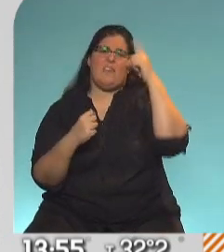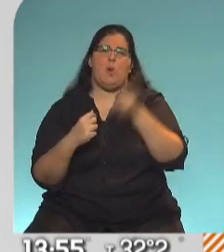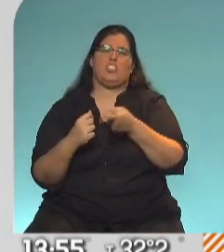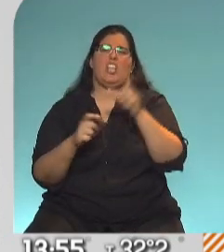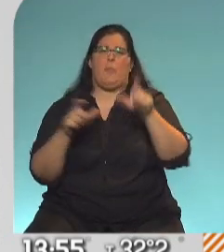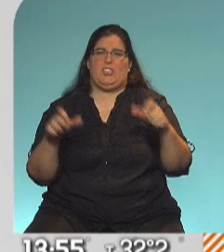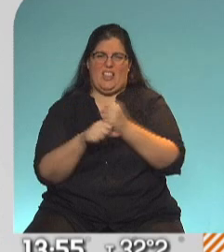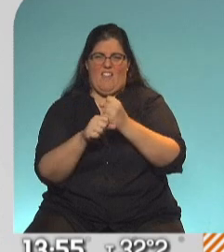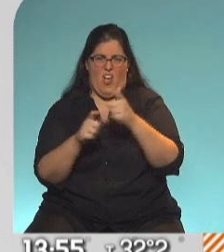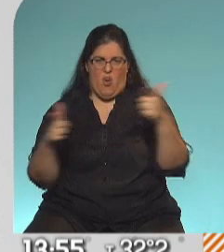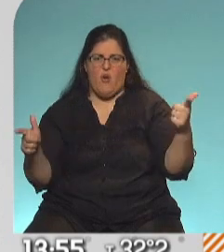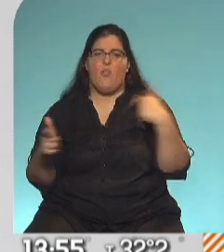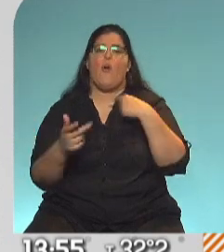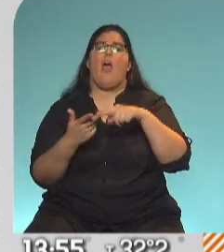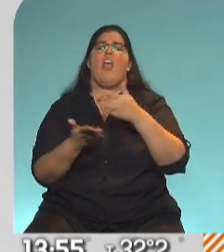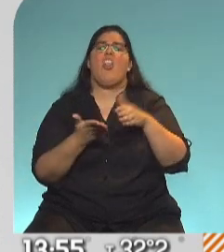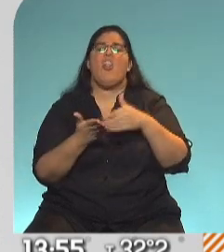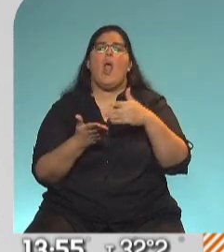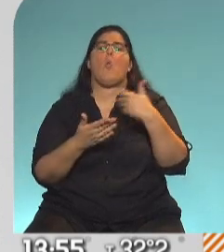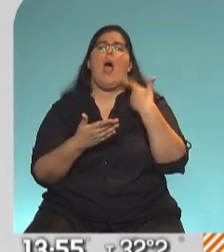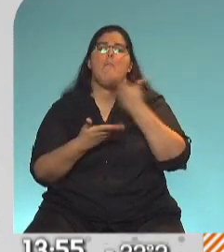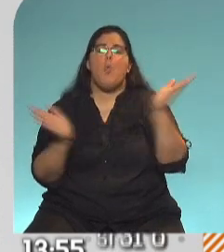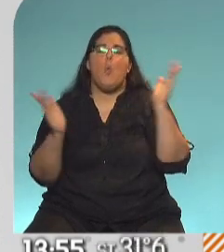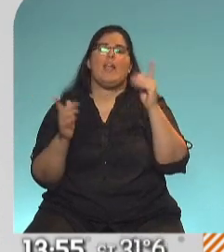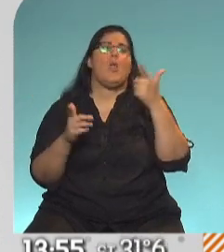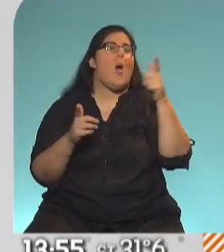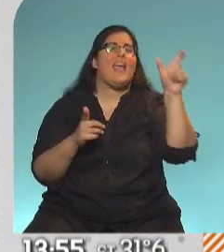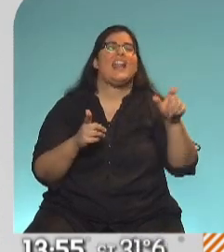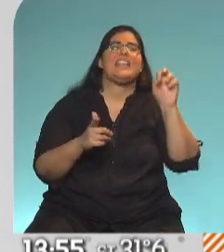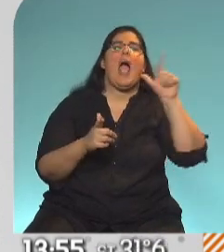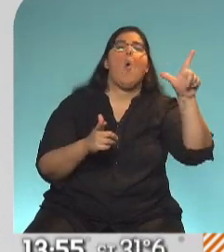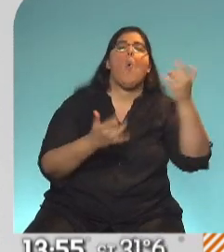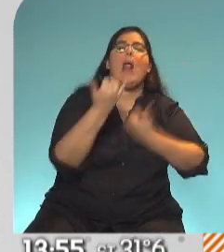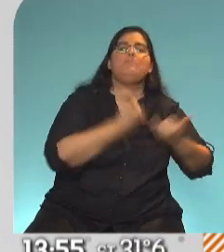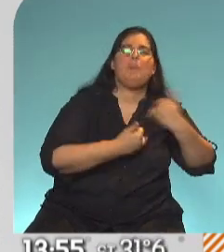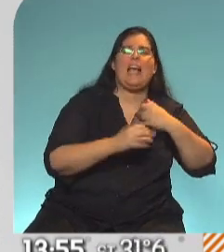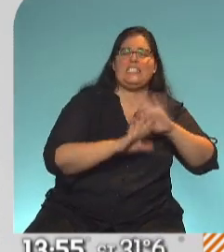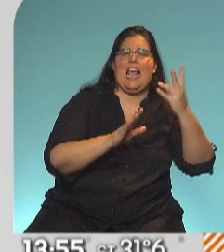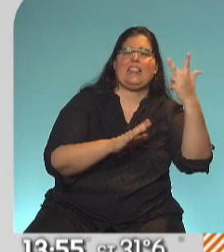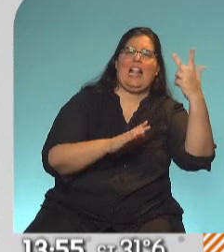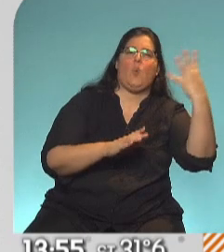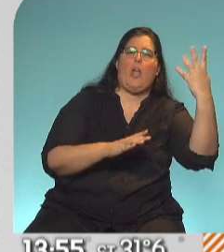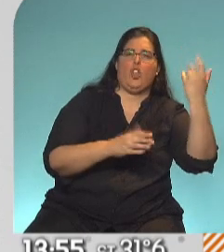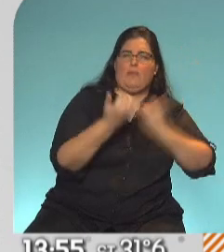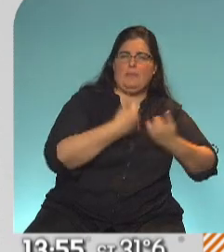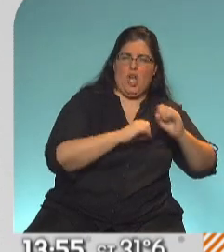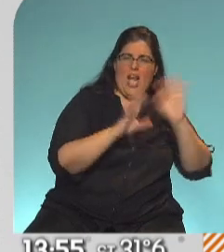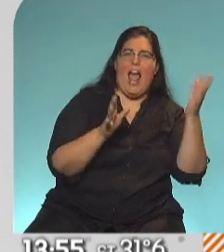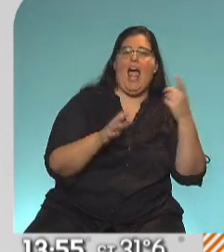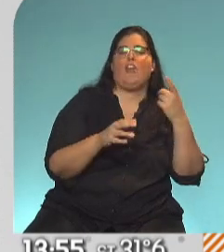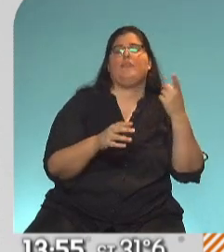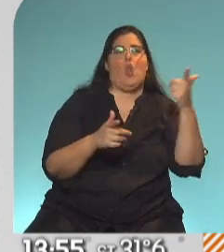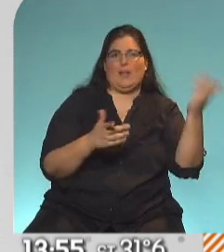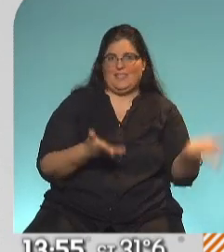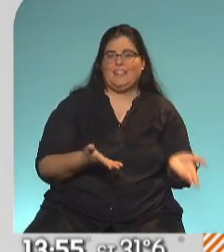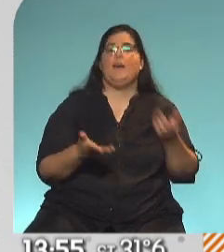pública italiana, no lo tenemos a Raúl de la Torre, si no nos tendría que explicar, a mí me lo explicó 3 o 4 veces, pero estaría bueno que lo explique de nuevo, por qué Italia tiene